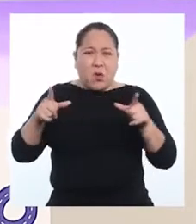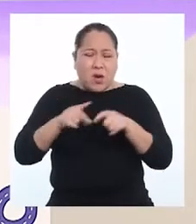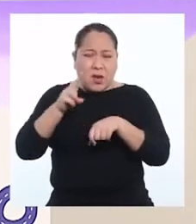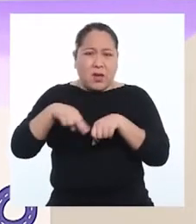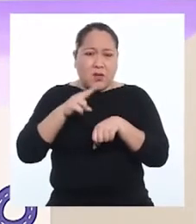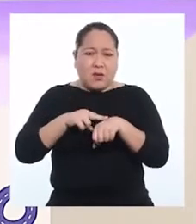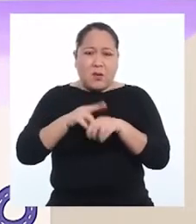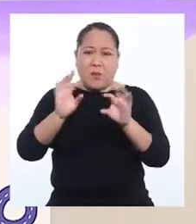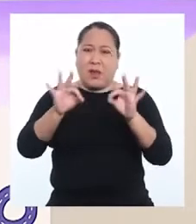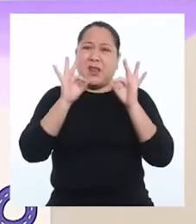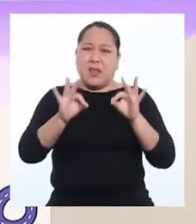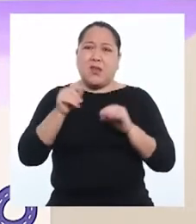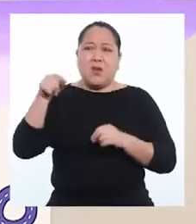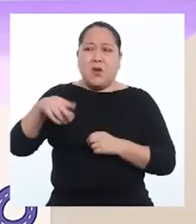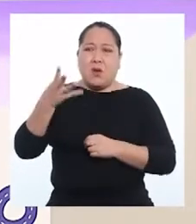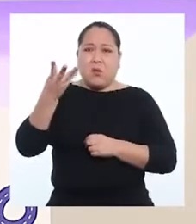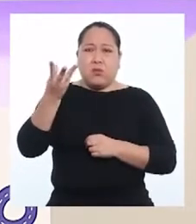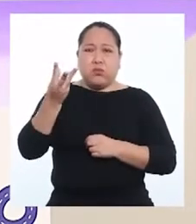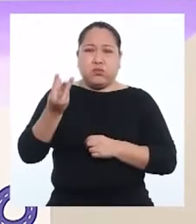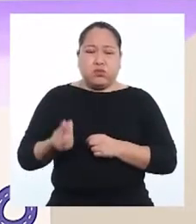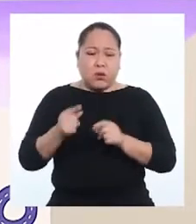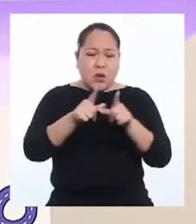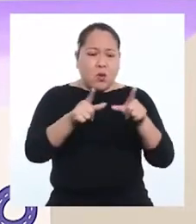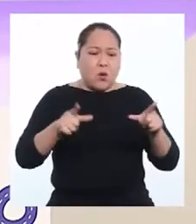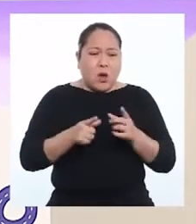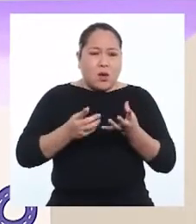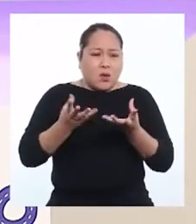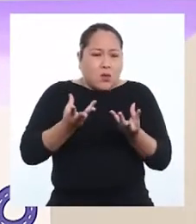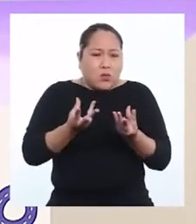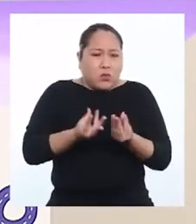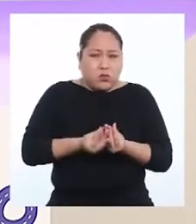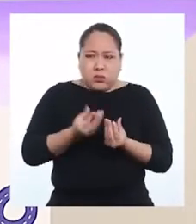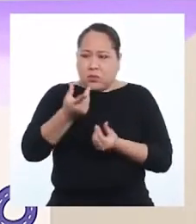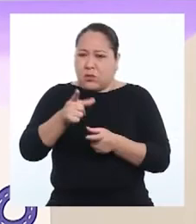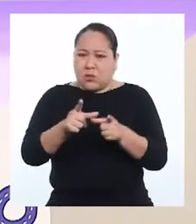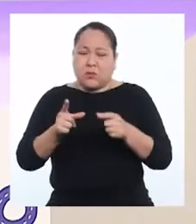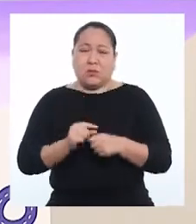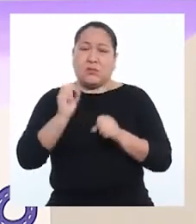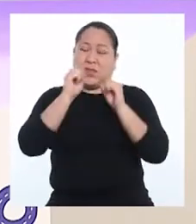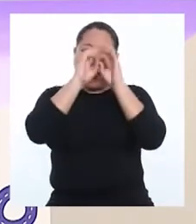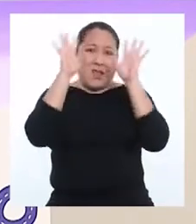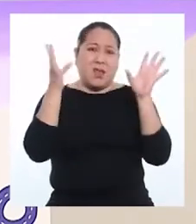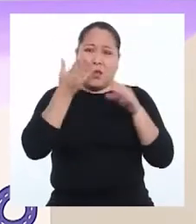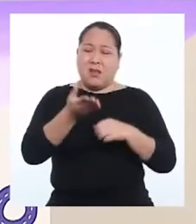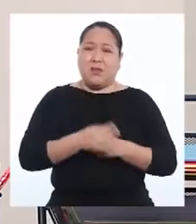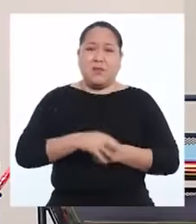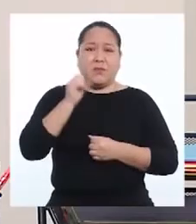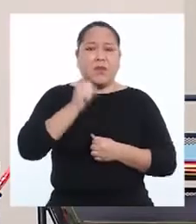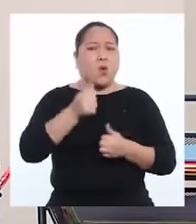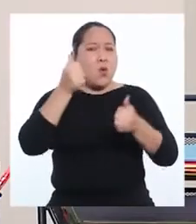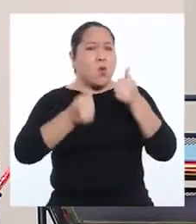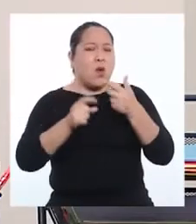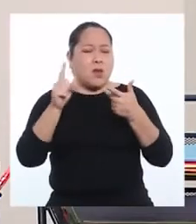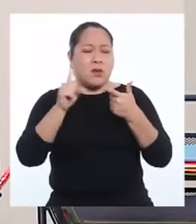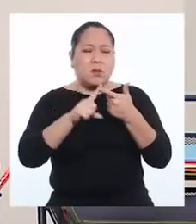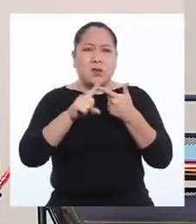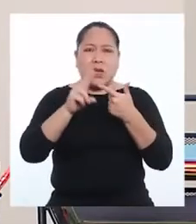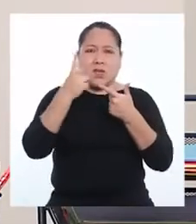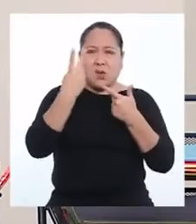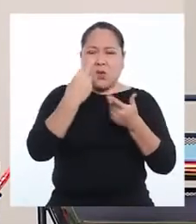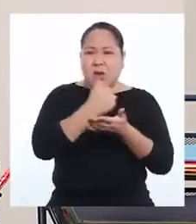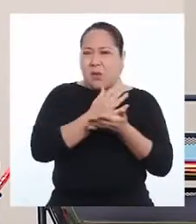pérdida de hábitats y el peligro de que cada vez la demanda por suelo para construir se incrementa. Quedó clarísimo.